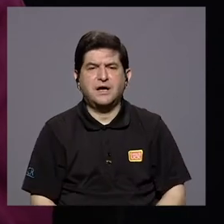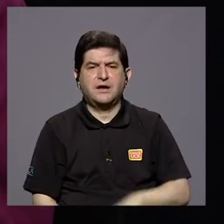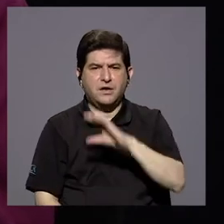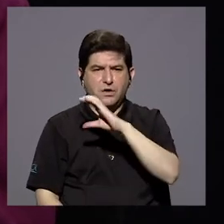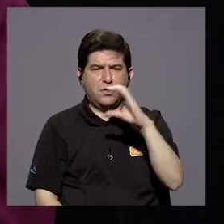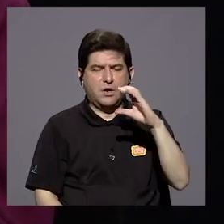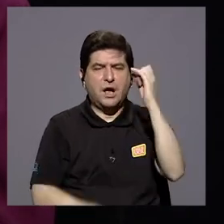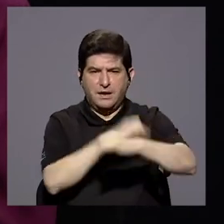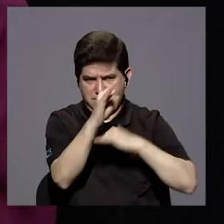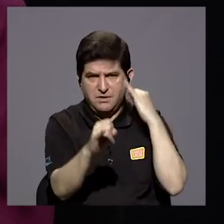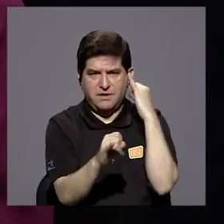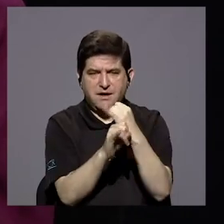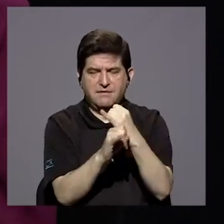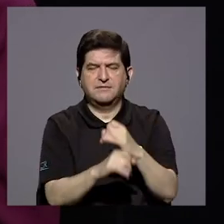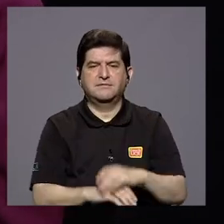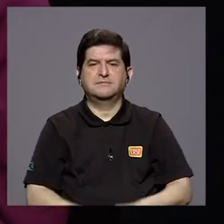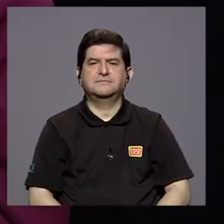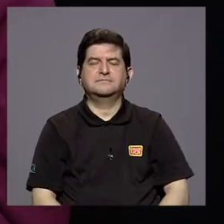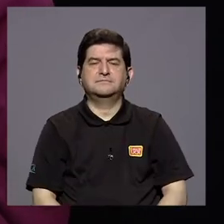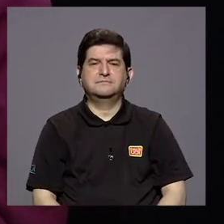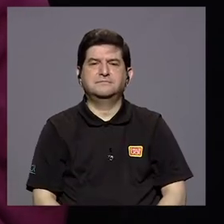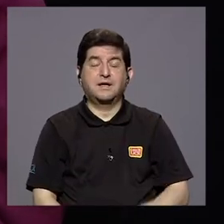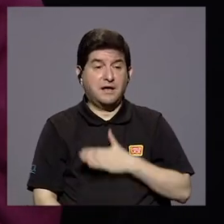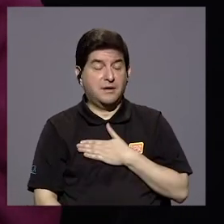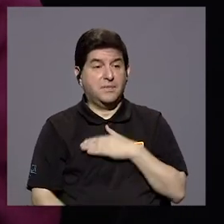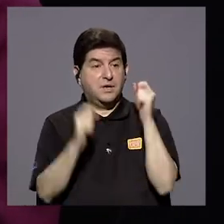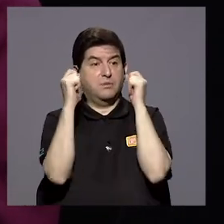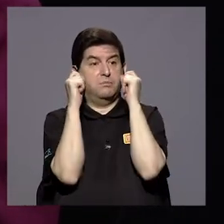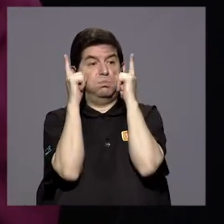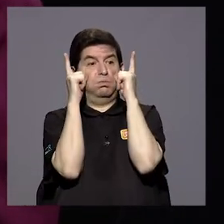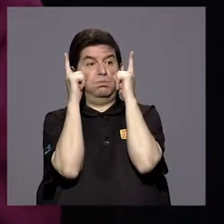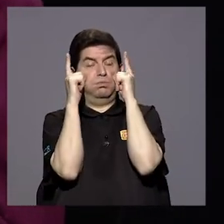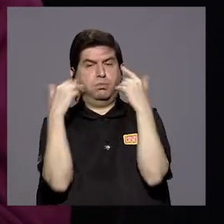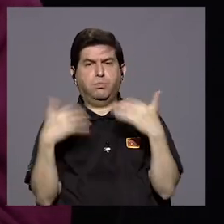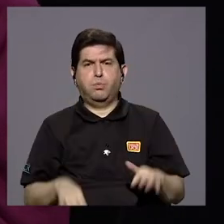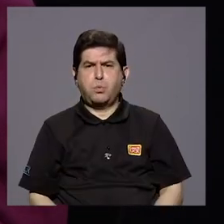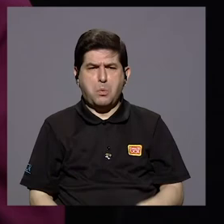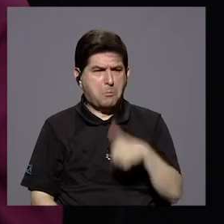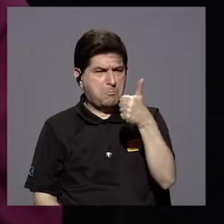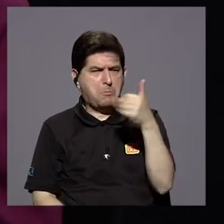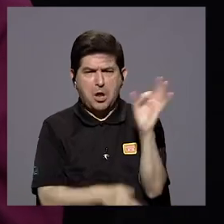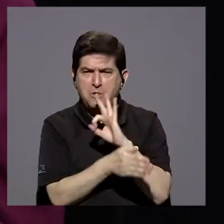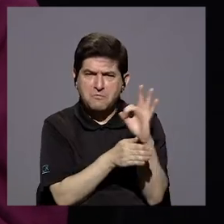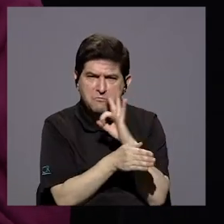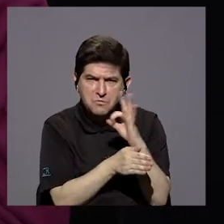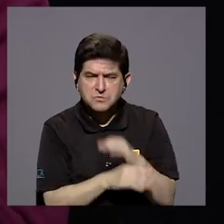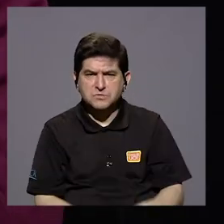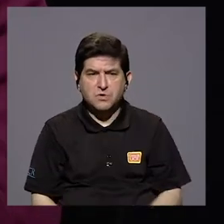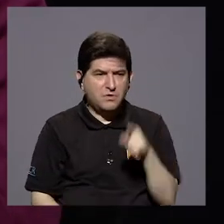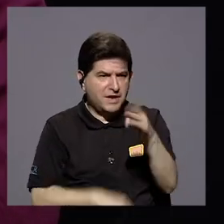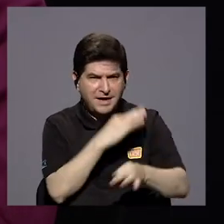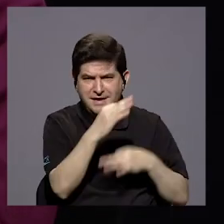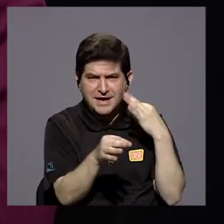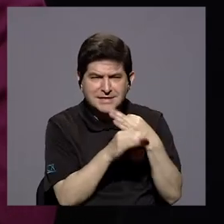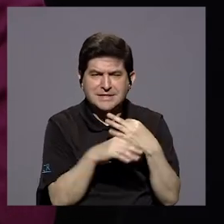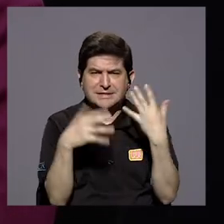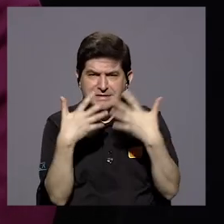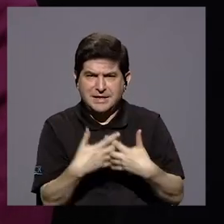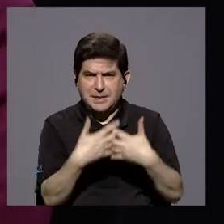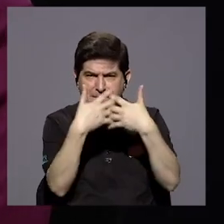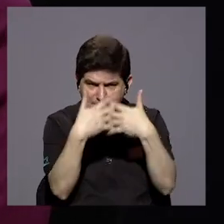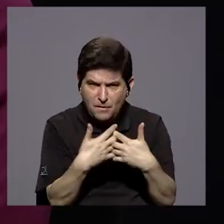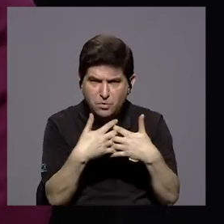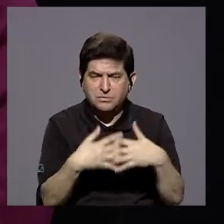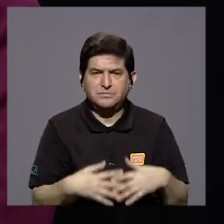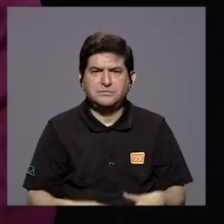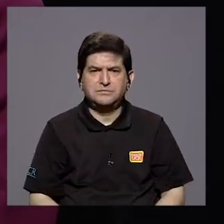Coca-Cola Internacional porque me invitaron. Y me impresionó la eficiencia y cómo ese tipo de